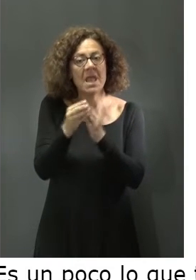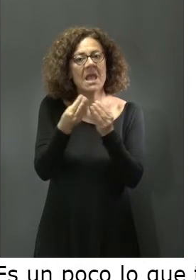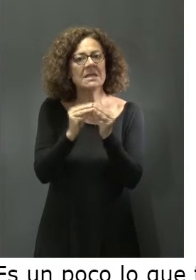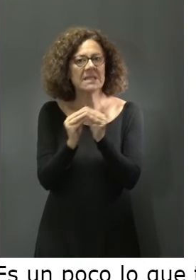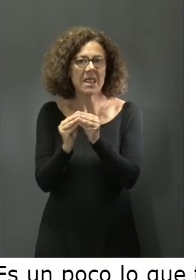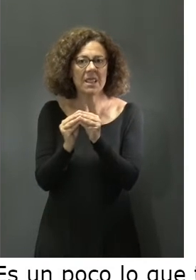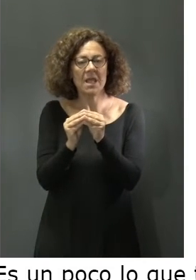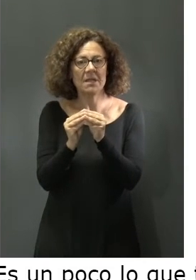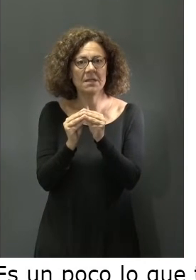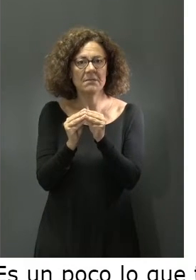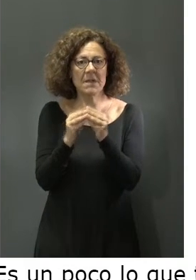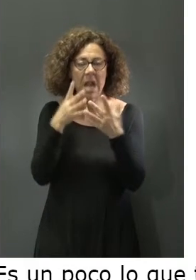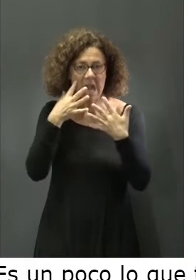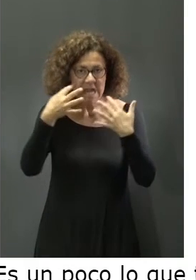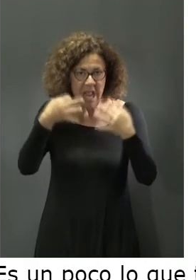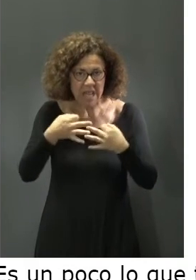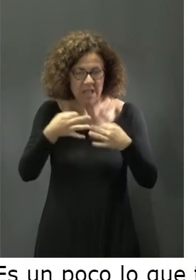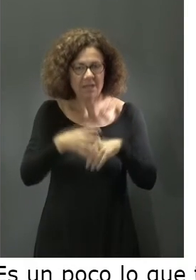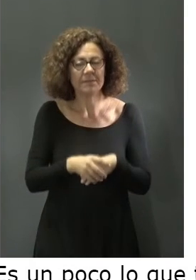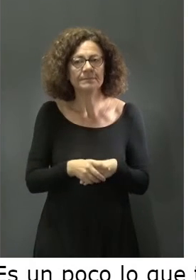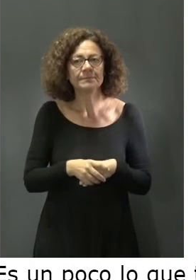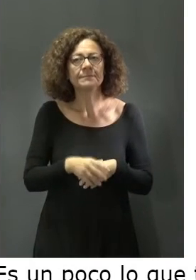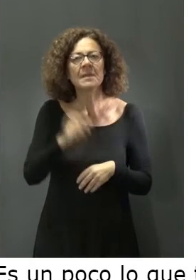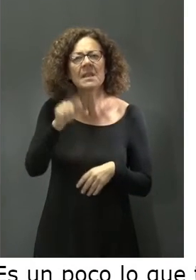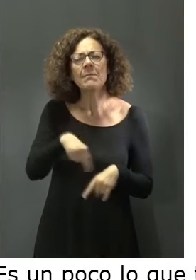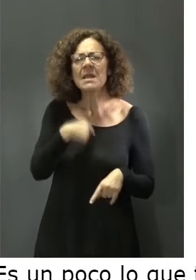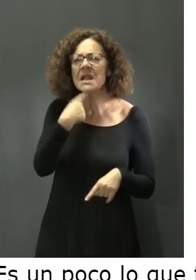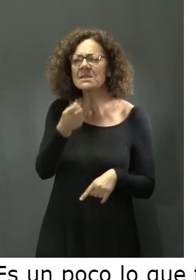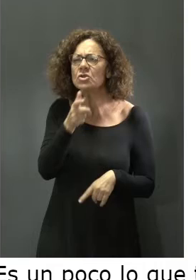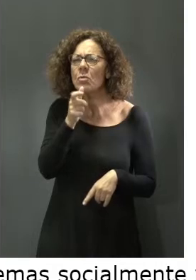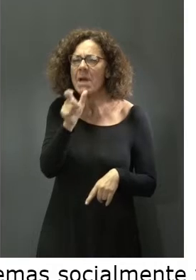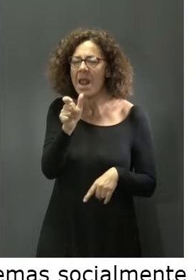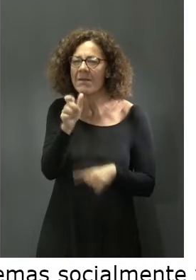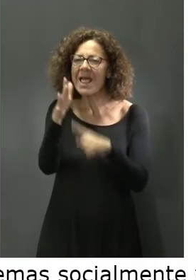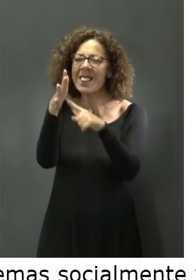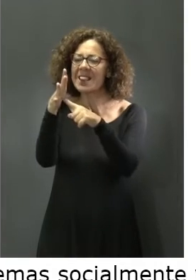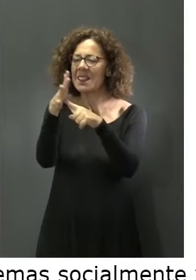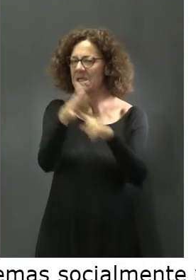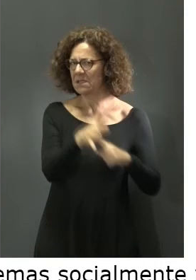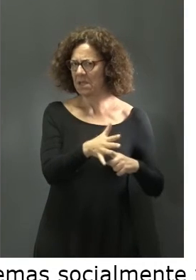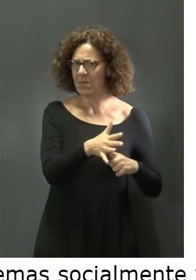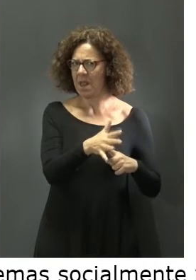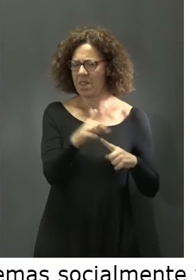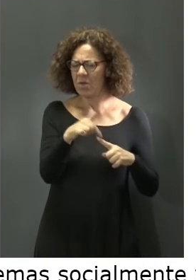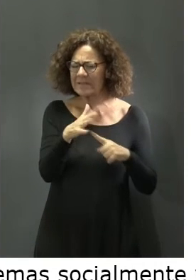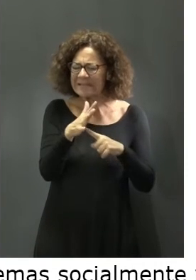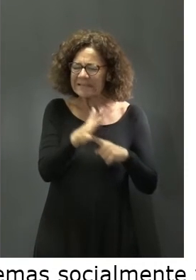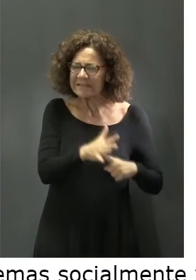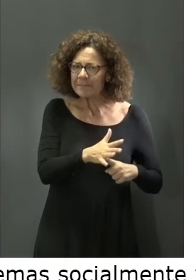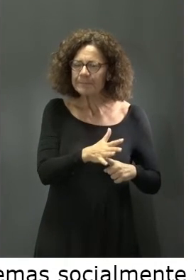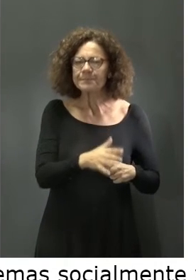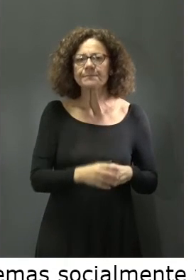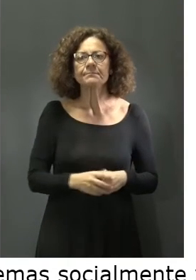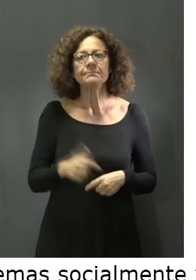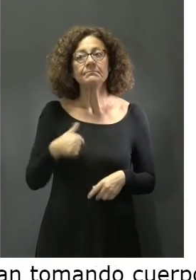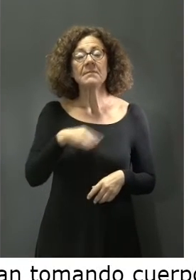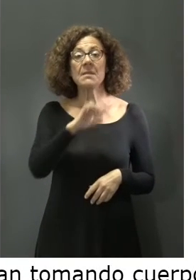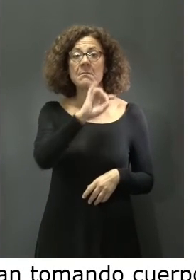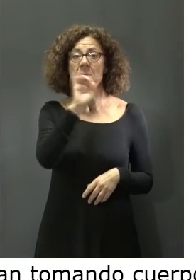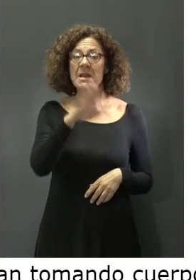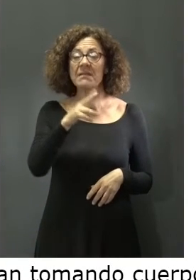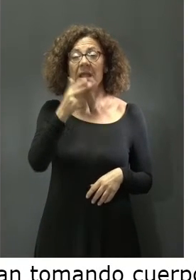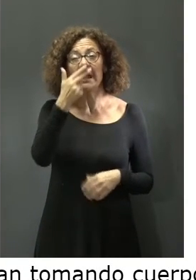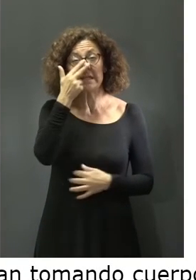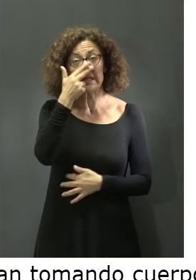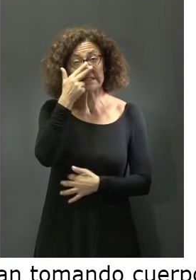haciendo realidad. Nombraste la palabra discriminación y me parece